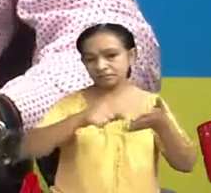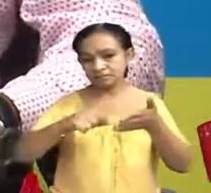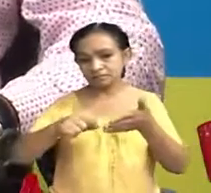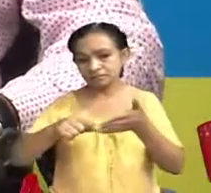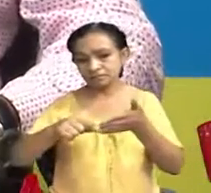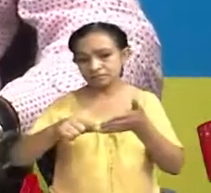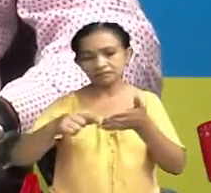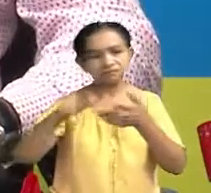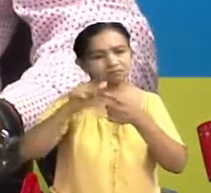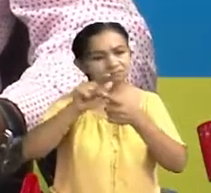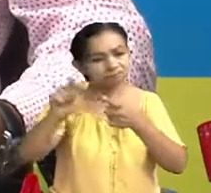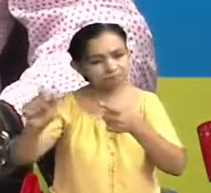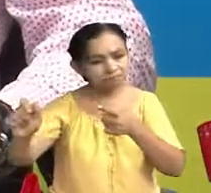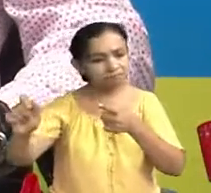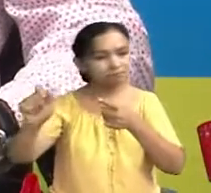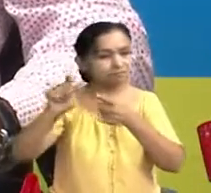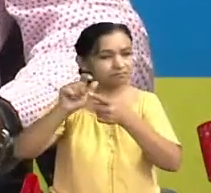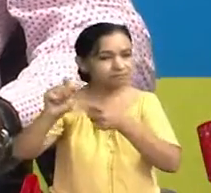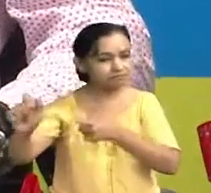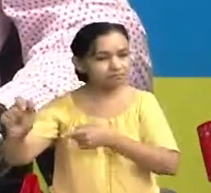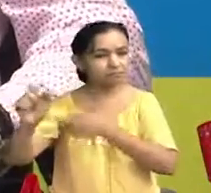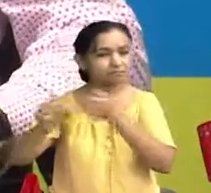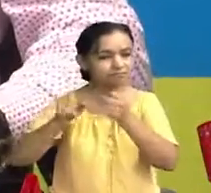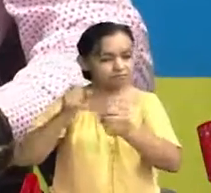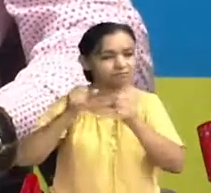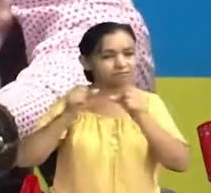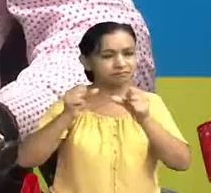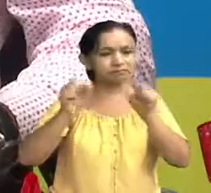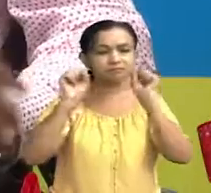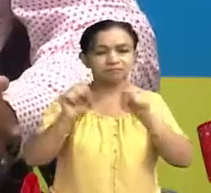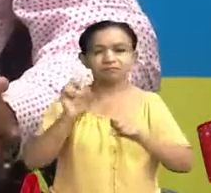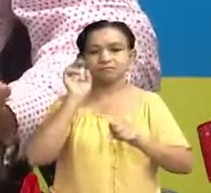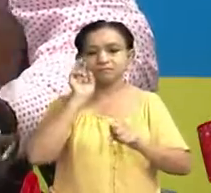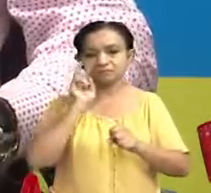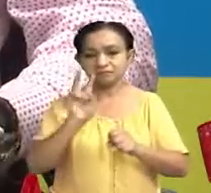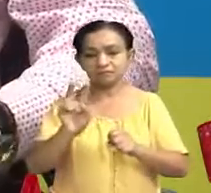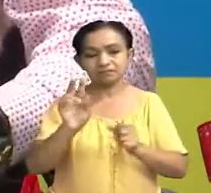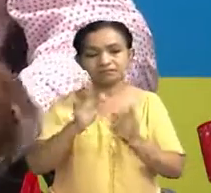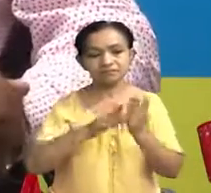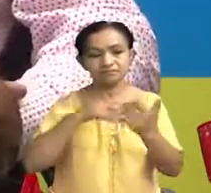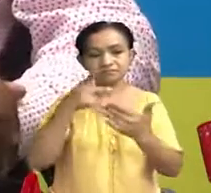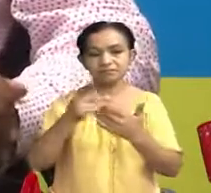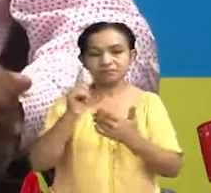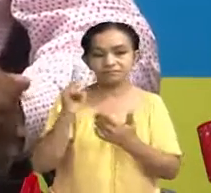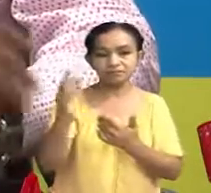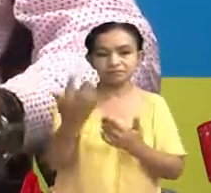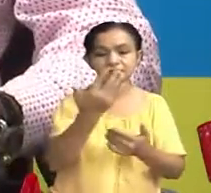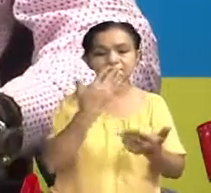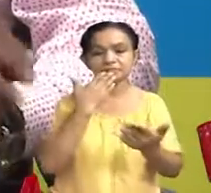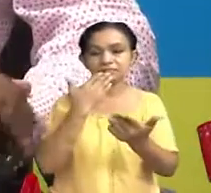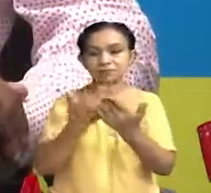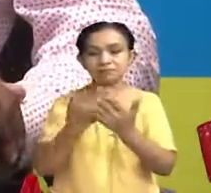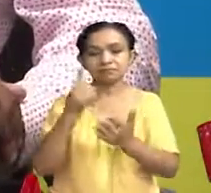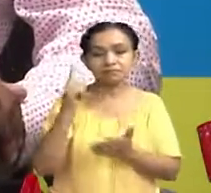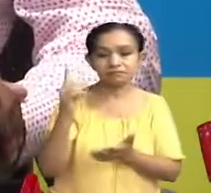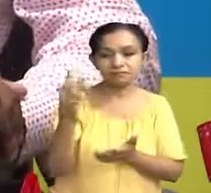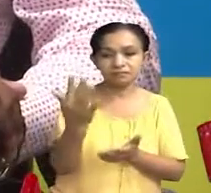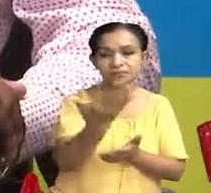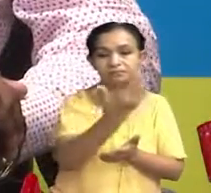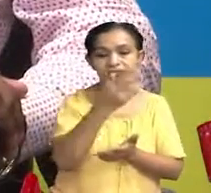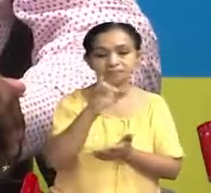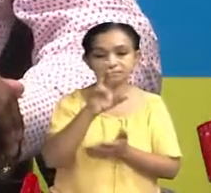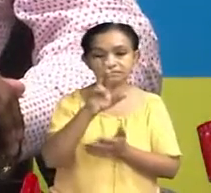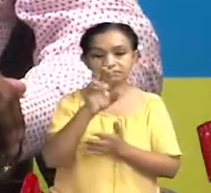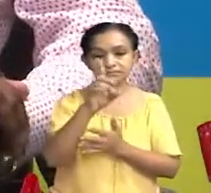y durante el mes, y durante los meses, y durante el año. Así que gracias a todos los amigos televidentes que nos siguen por las